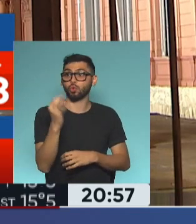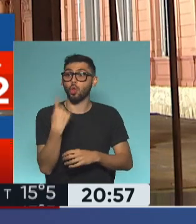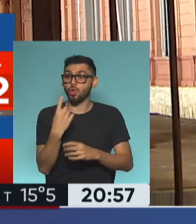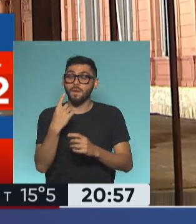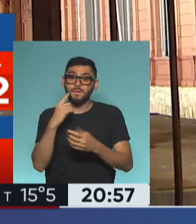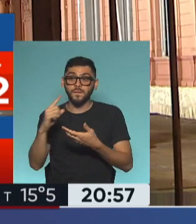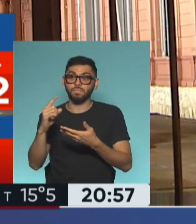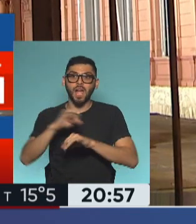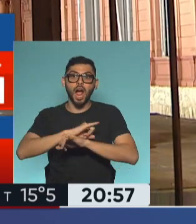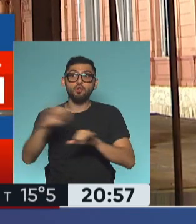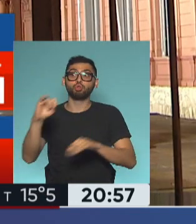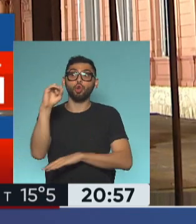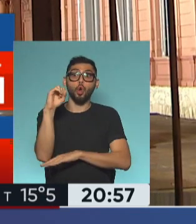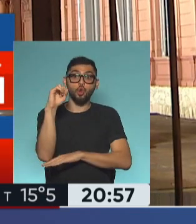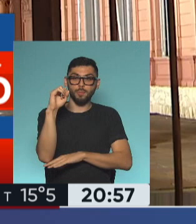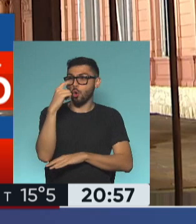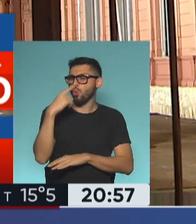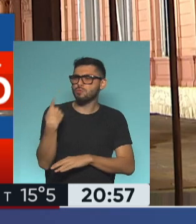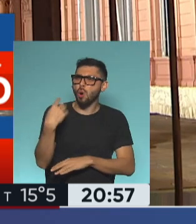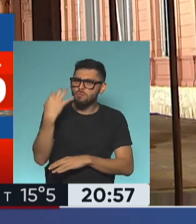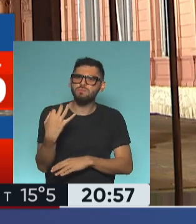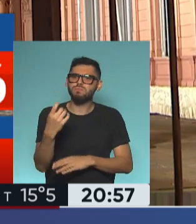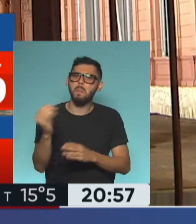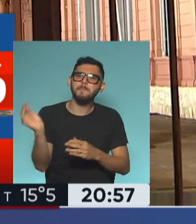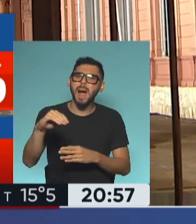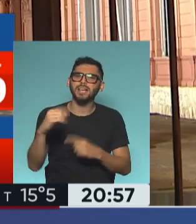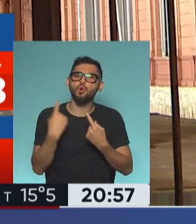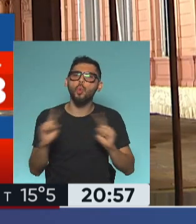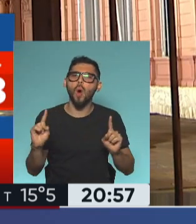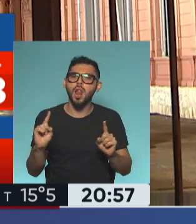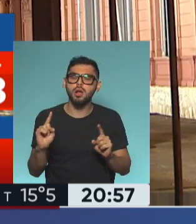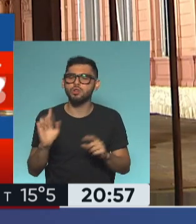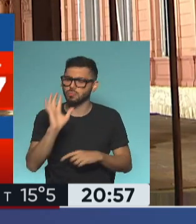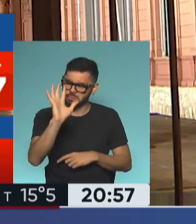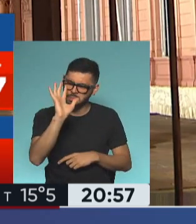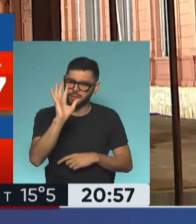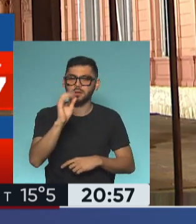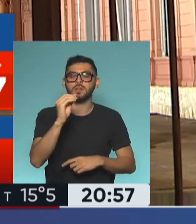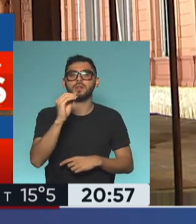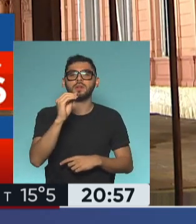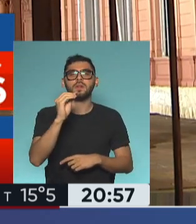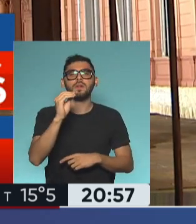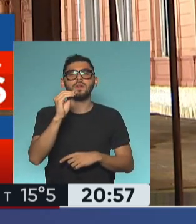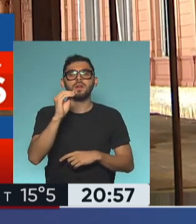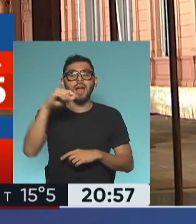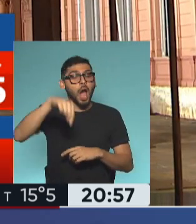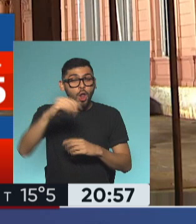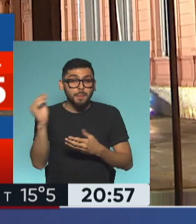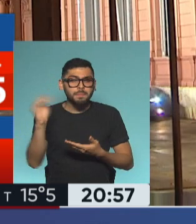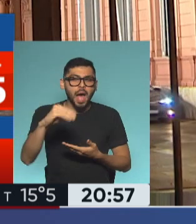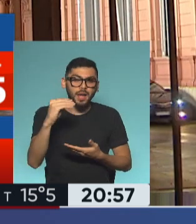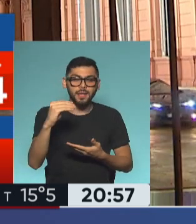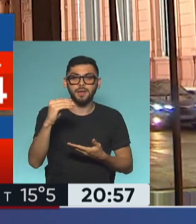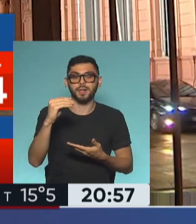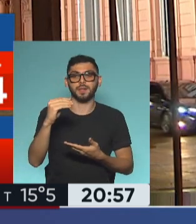los últimos anuncios económicos. ¿Cuáles serían? ¿Cuáles serían los que se agregan? ¿Está claro? No todos. A ver, sí. Lo que se agrega de momento es